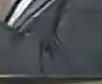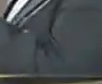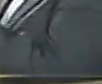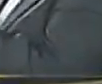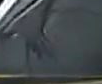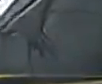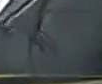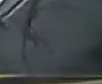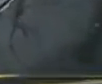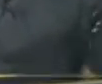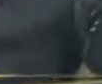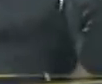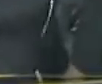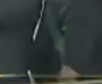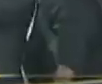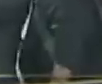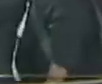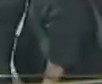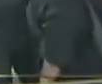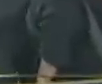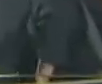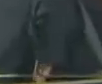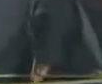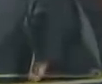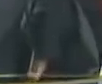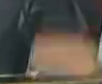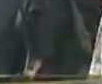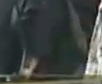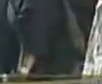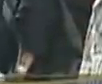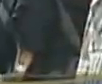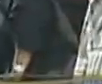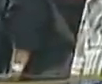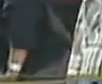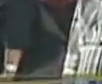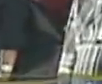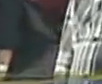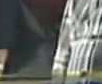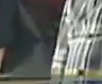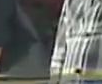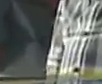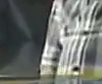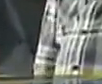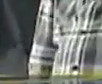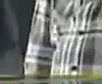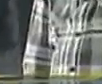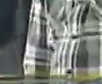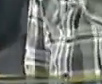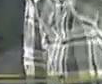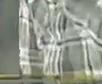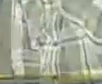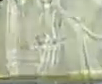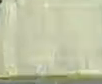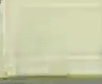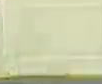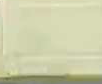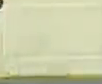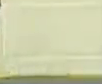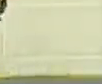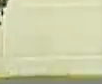2022 igualmente se propone a la primera vicepresidenta doctora Iris Varela la segunda